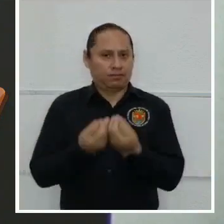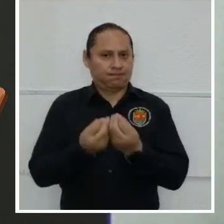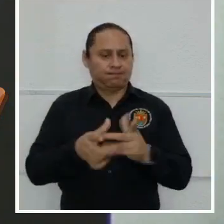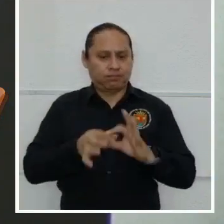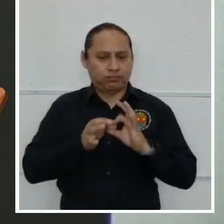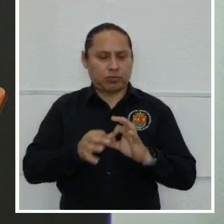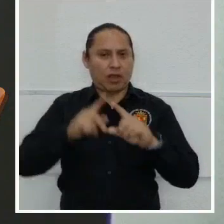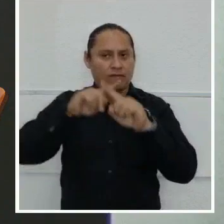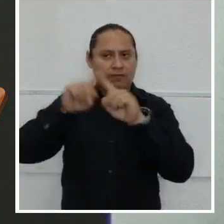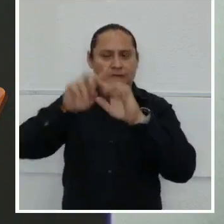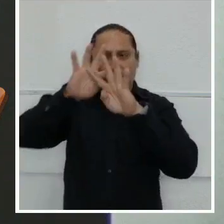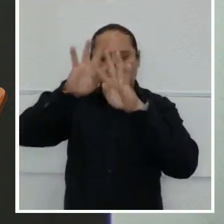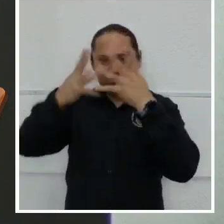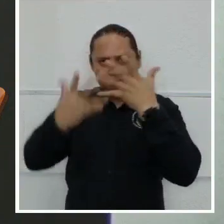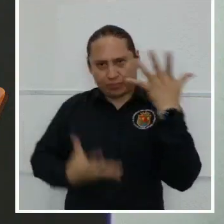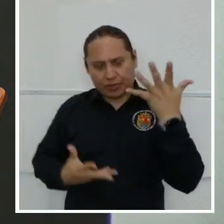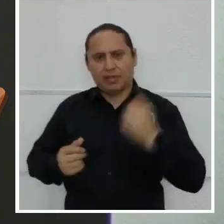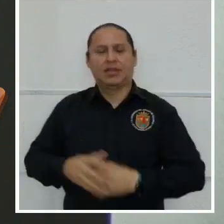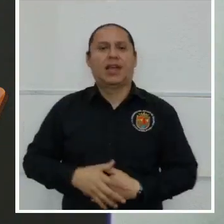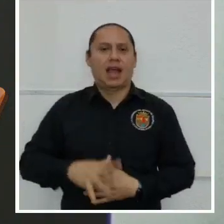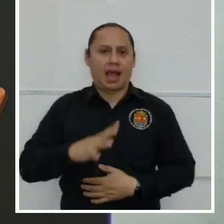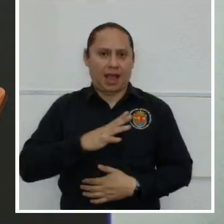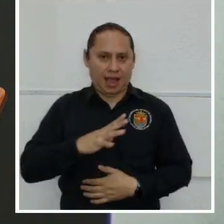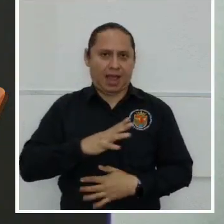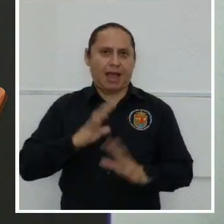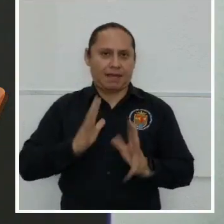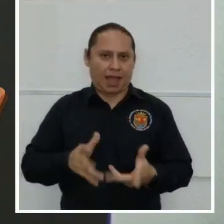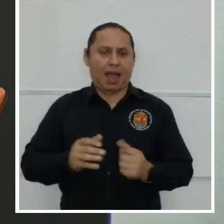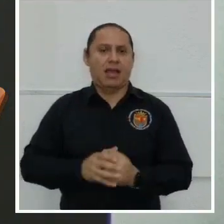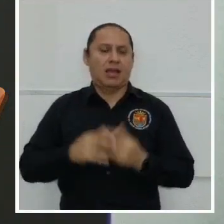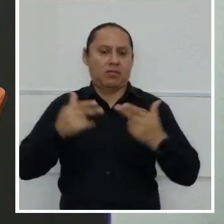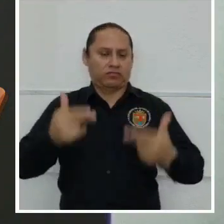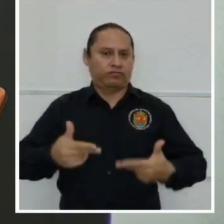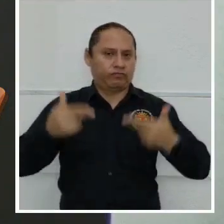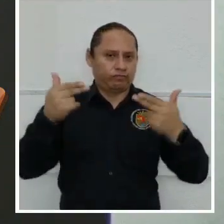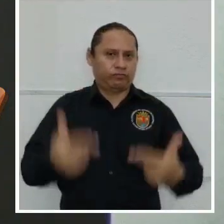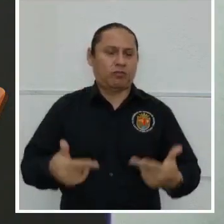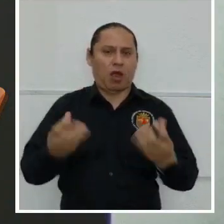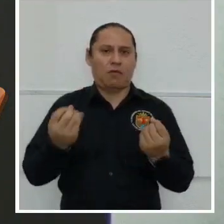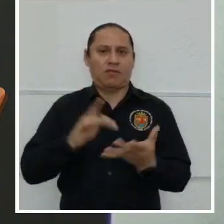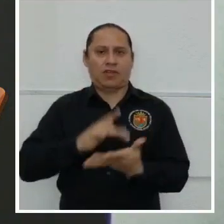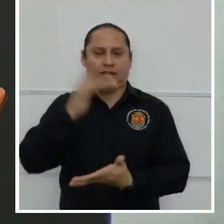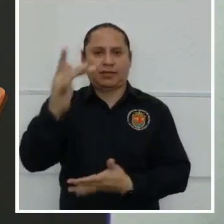integramos otros tipos de violencia que sin duda alguna dejarán precedente en